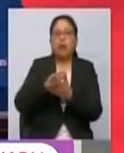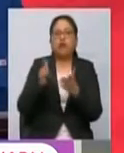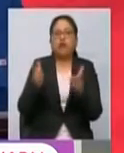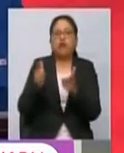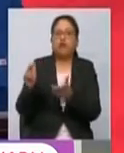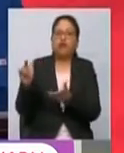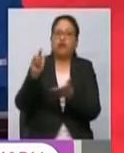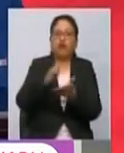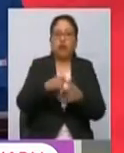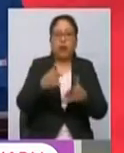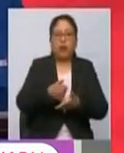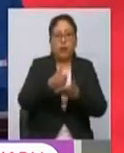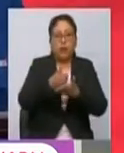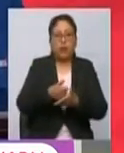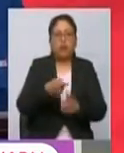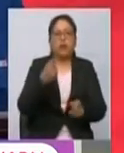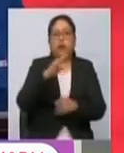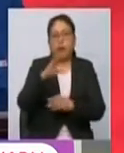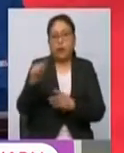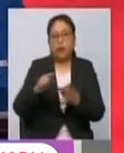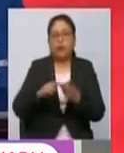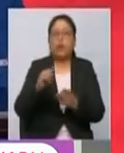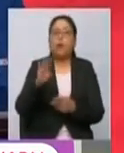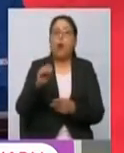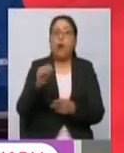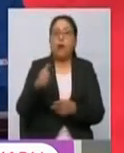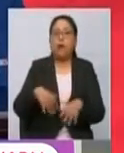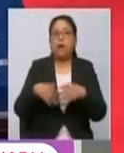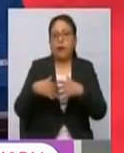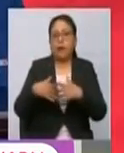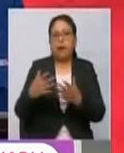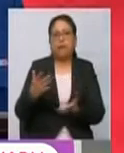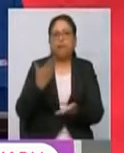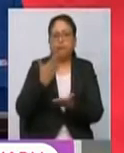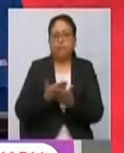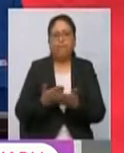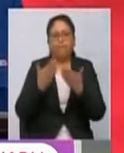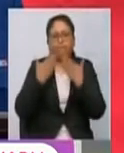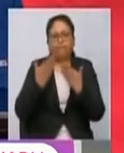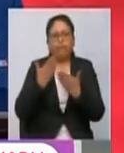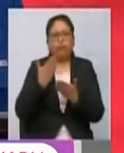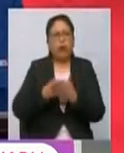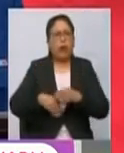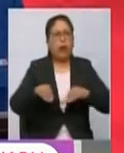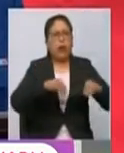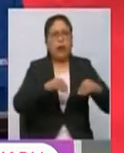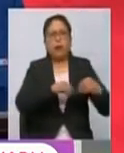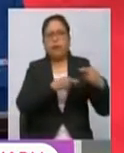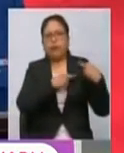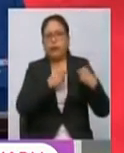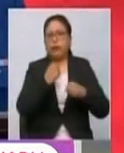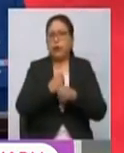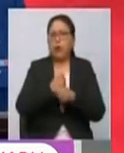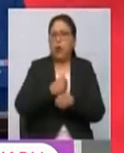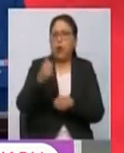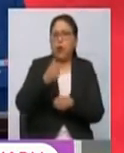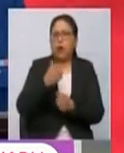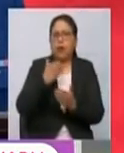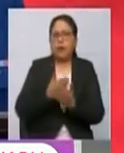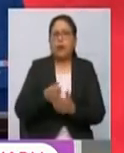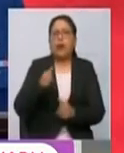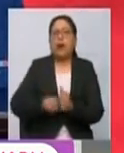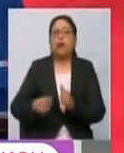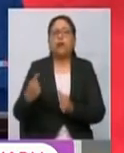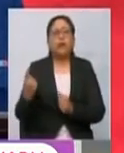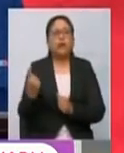saludar también a nuestra BOA, nuestra Boliviana de Aviación, que está cumpliendo un efectivo labor, a todos y cada uno de